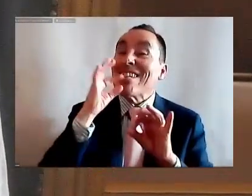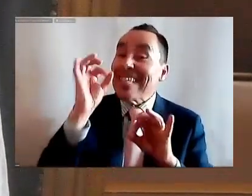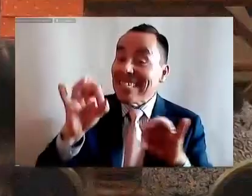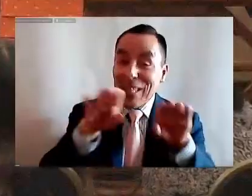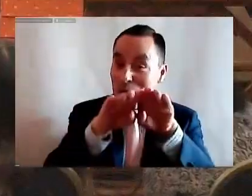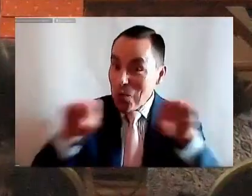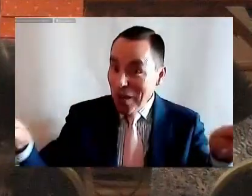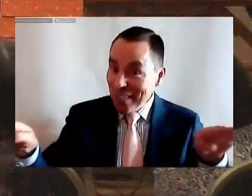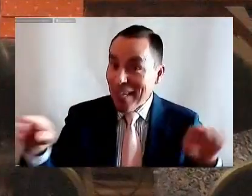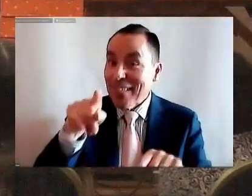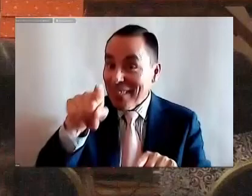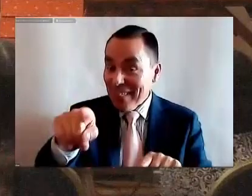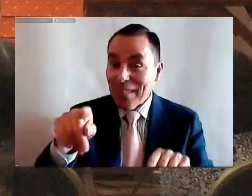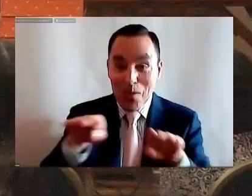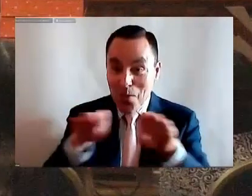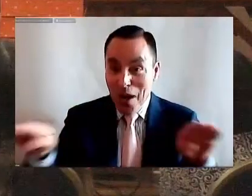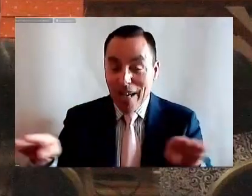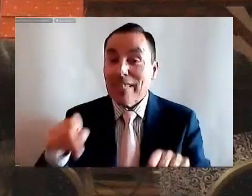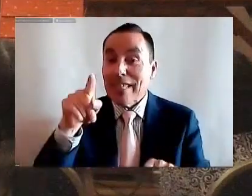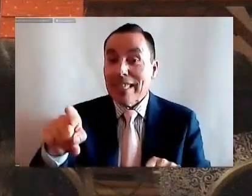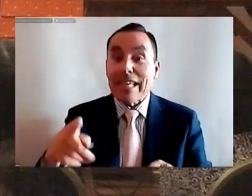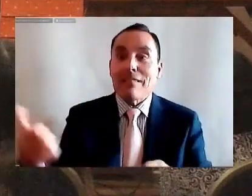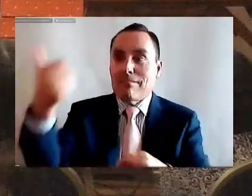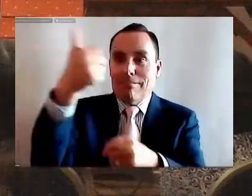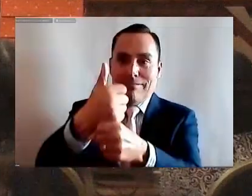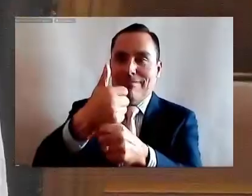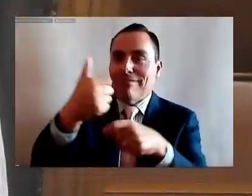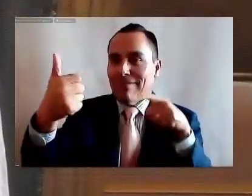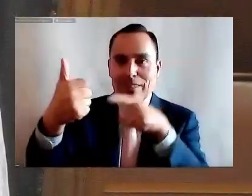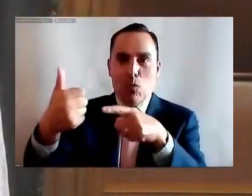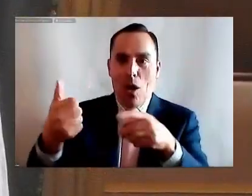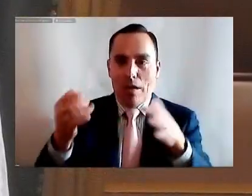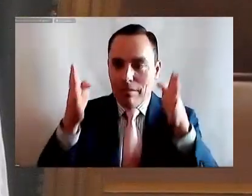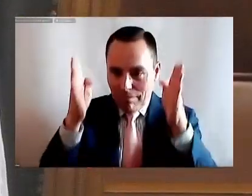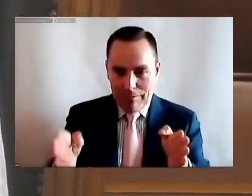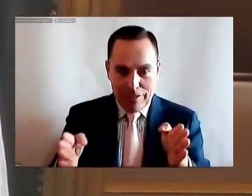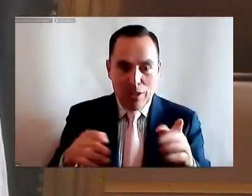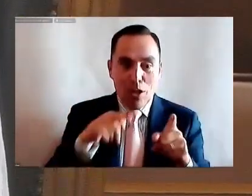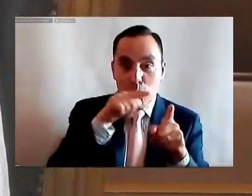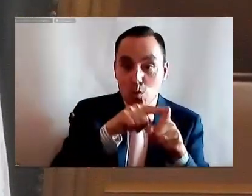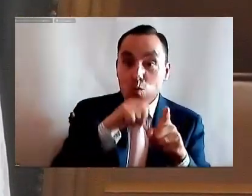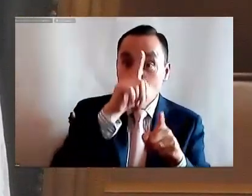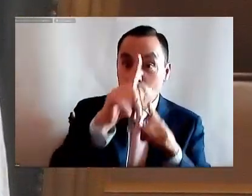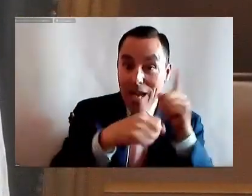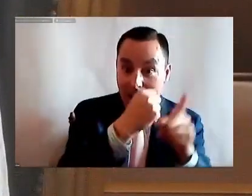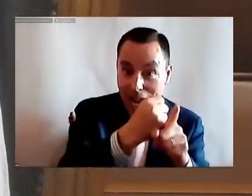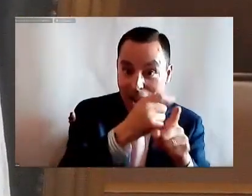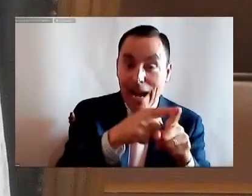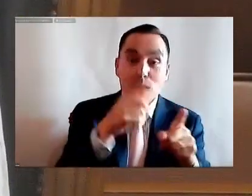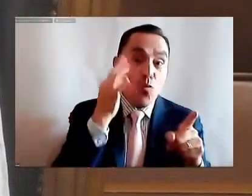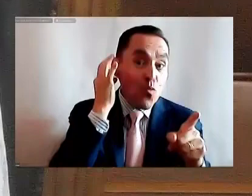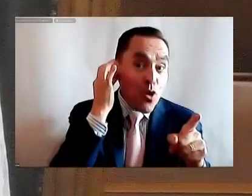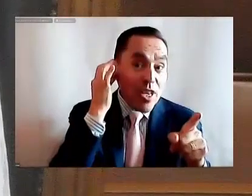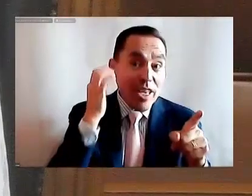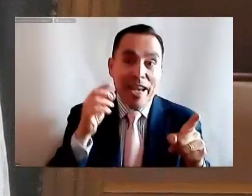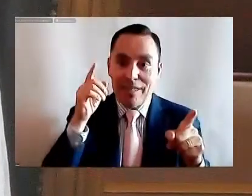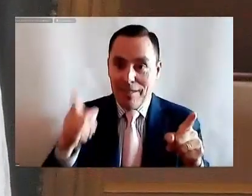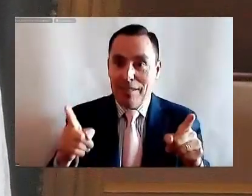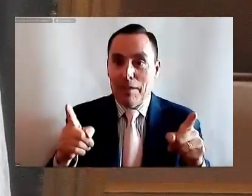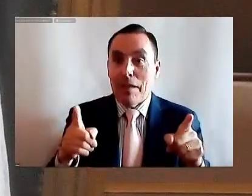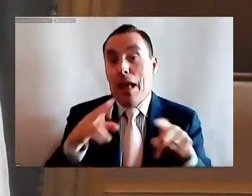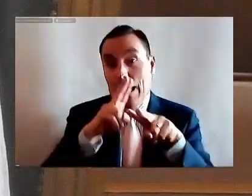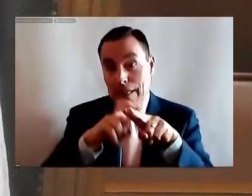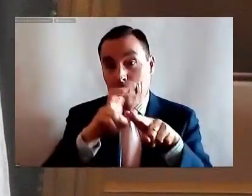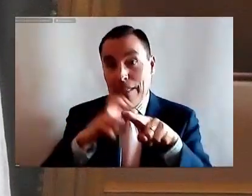género el que existan listas paralelas para que un año sea presidenta una mujer de las más